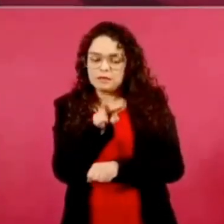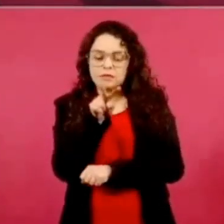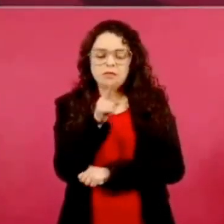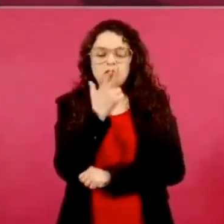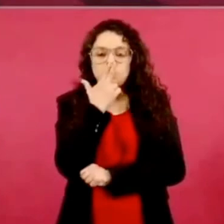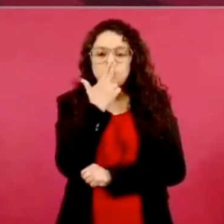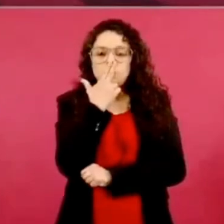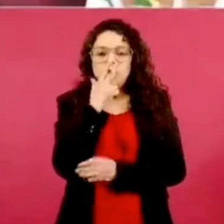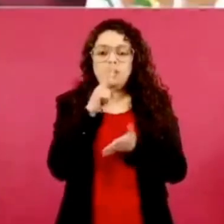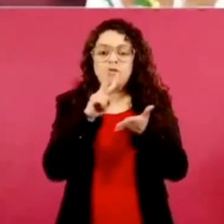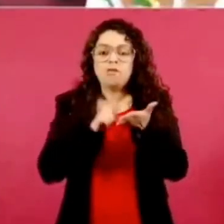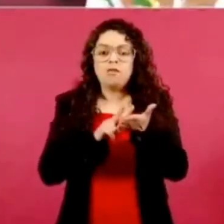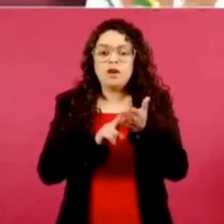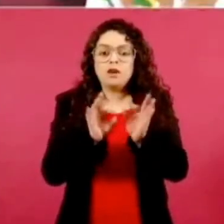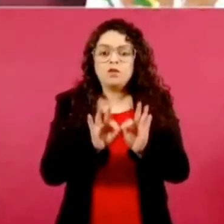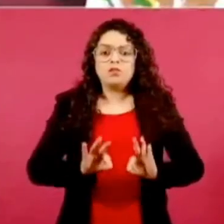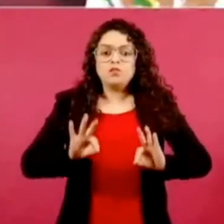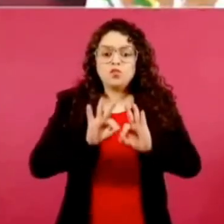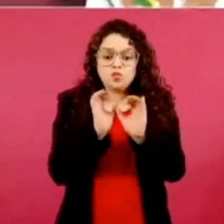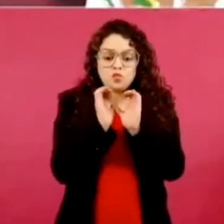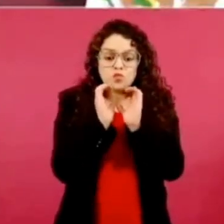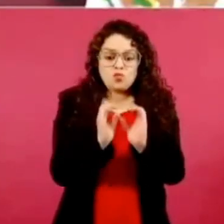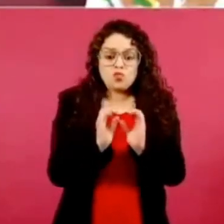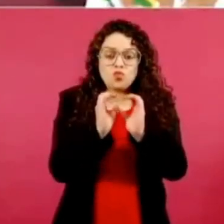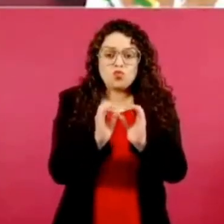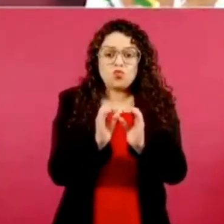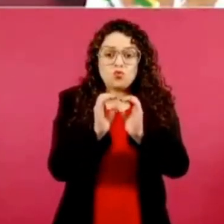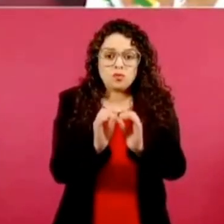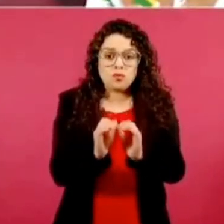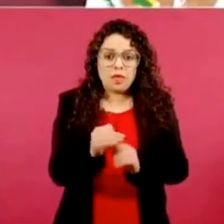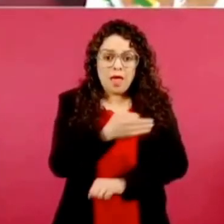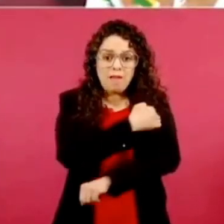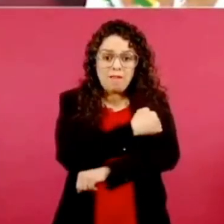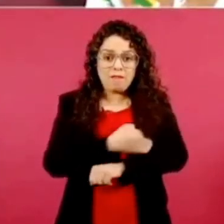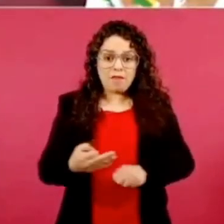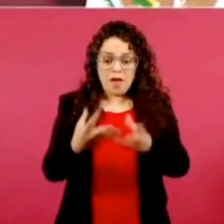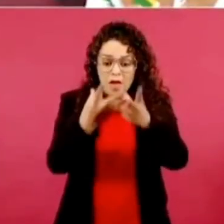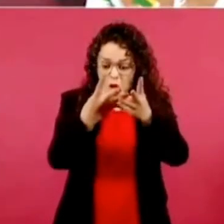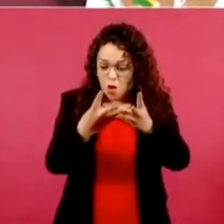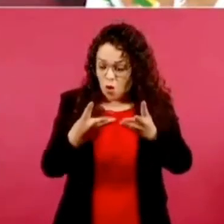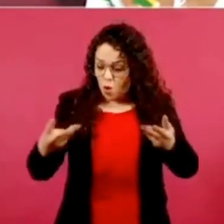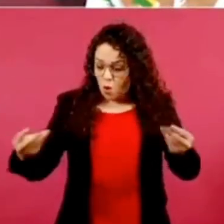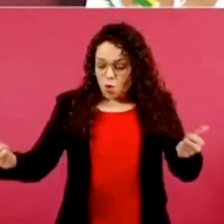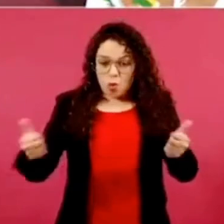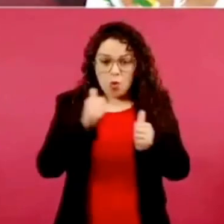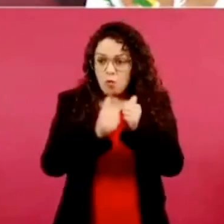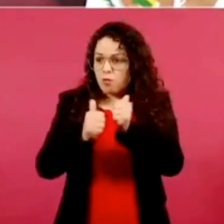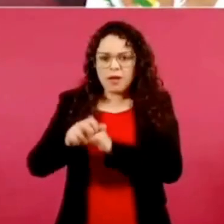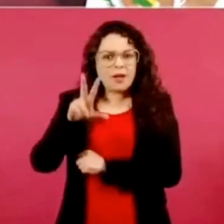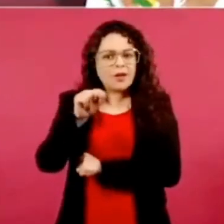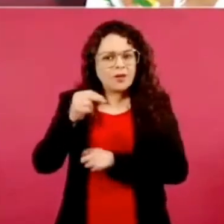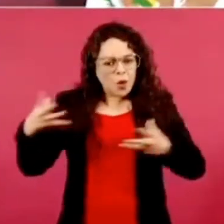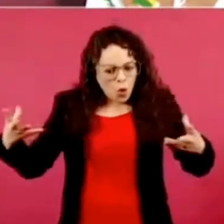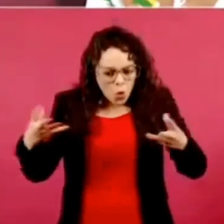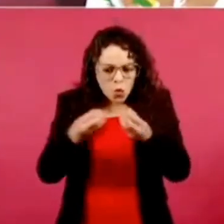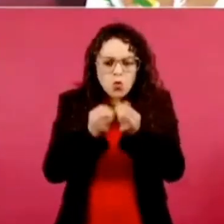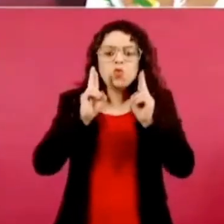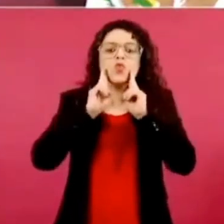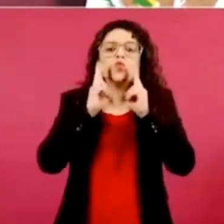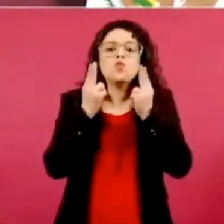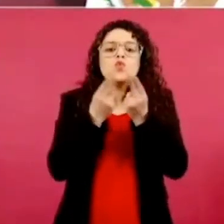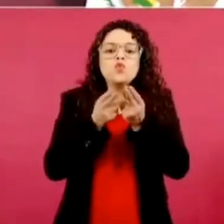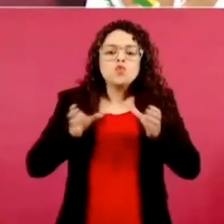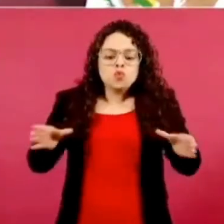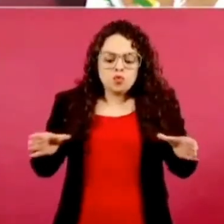mucho, evitar la desintegración de las familias. La familia para nosotros es la